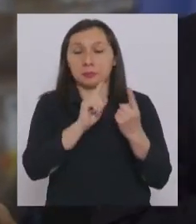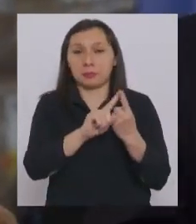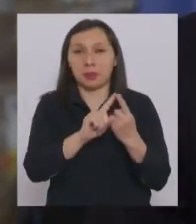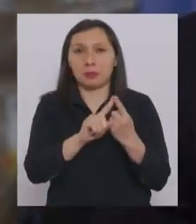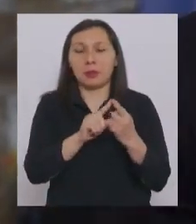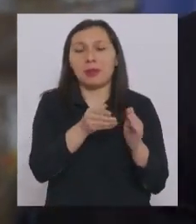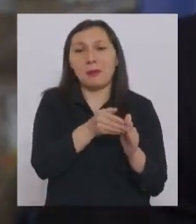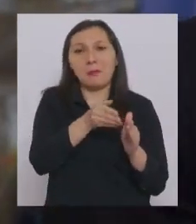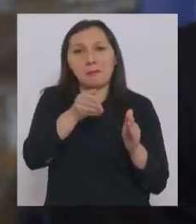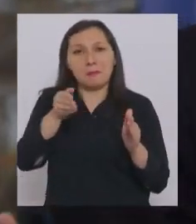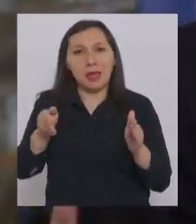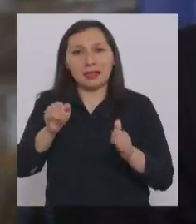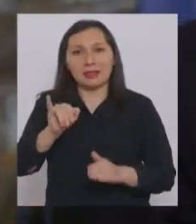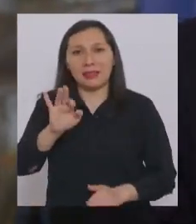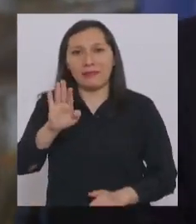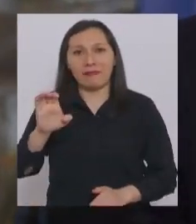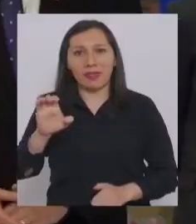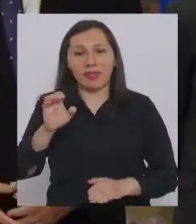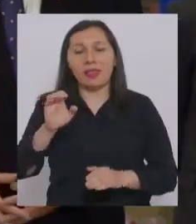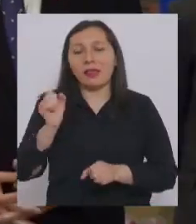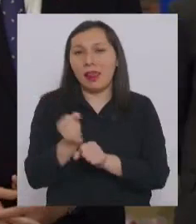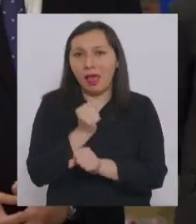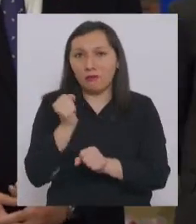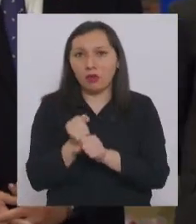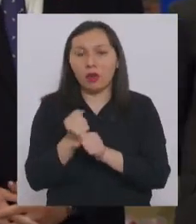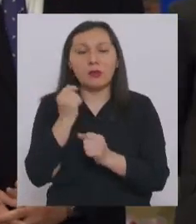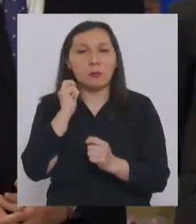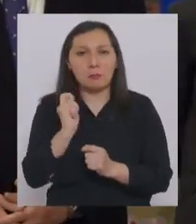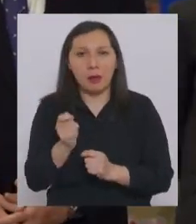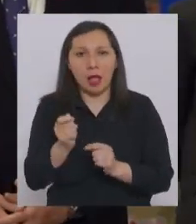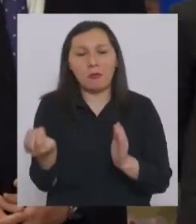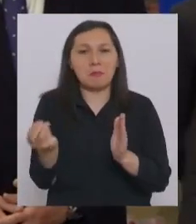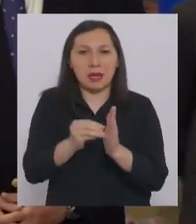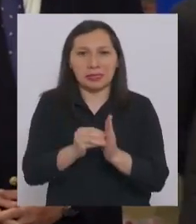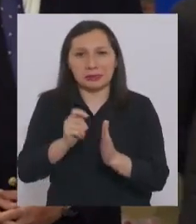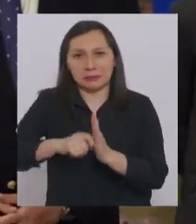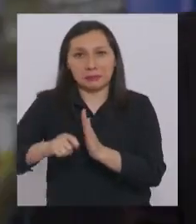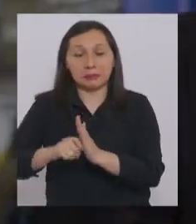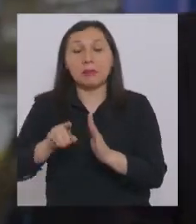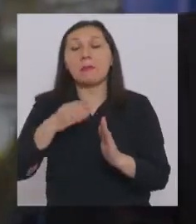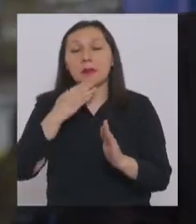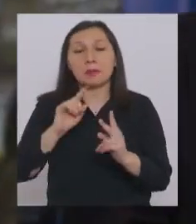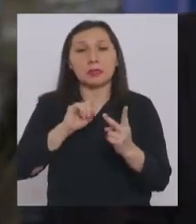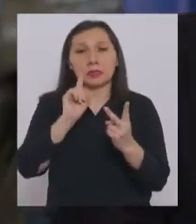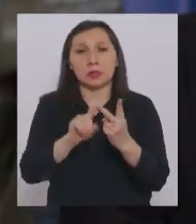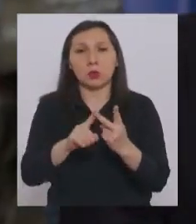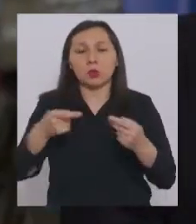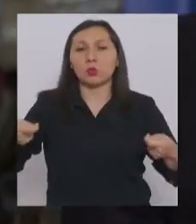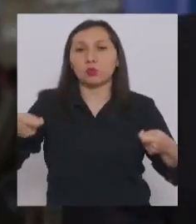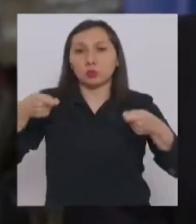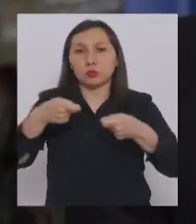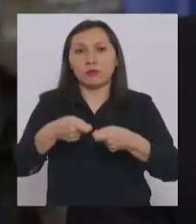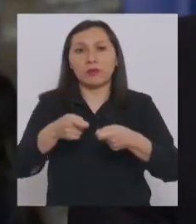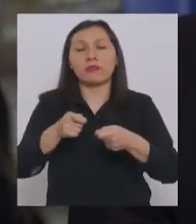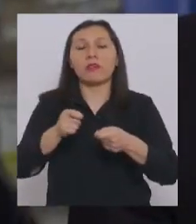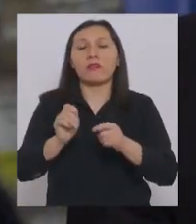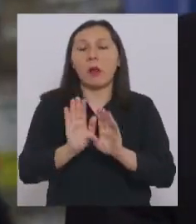la extensión del IFE laboral y segundo, la extensión del subsidio